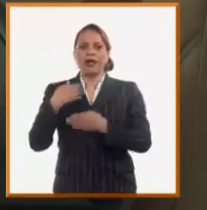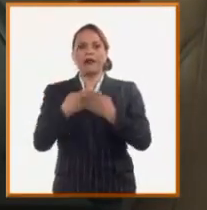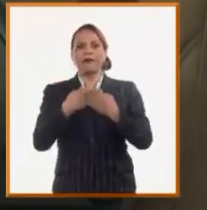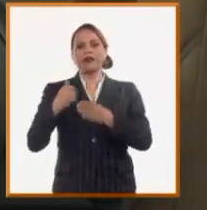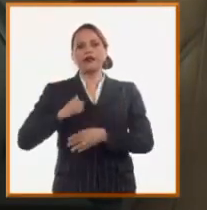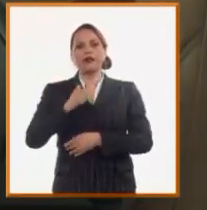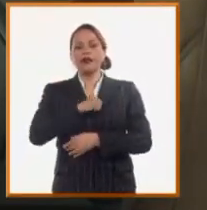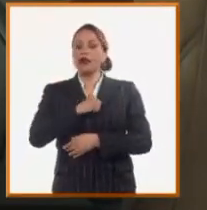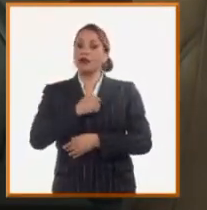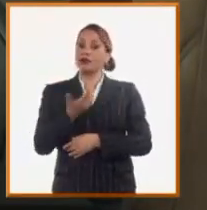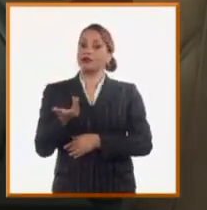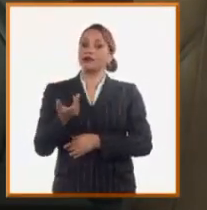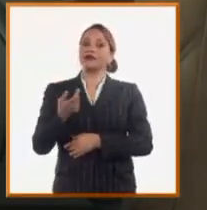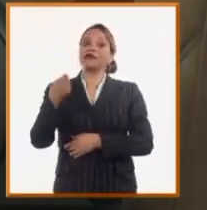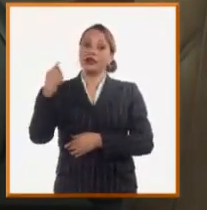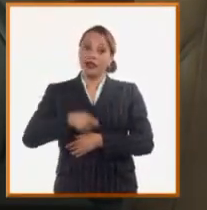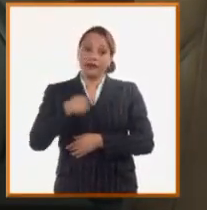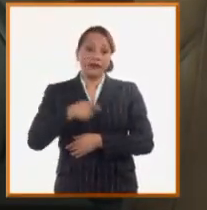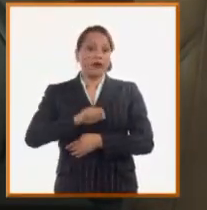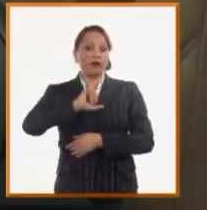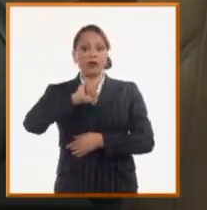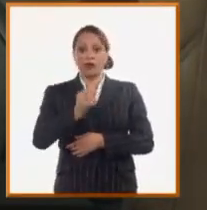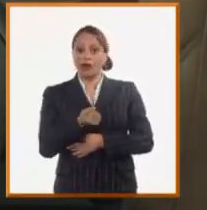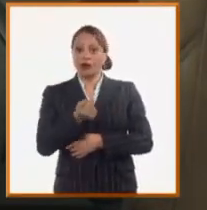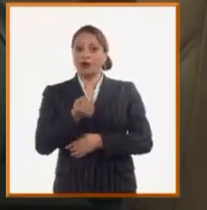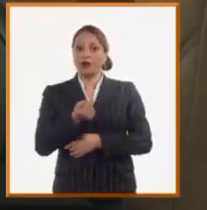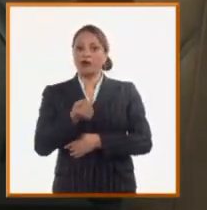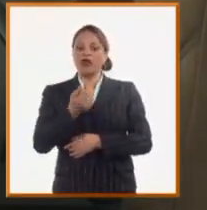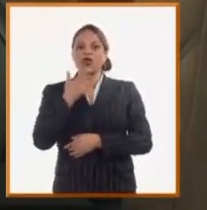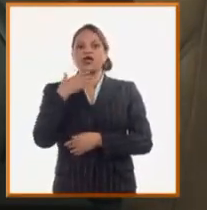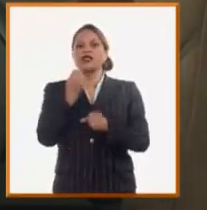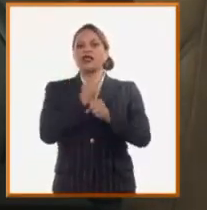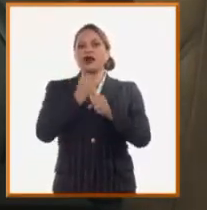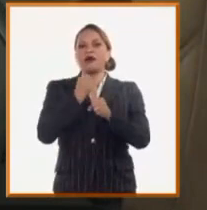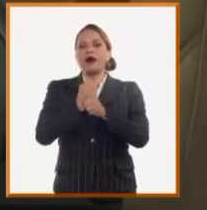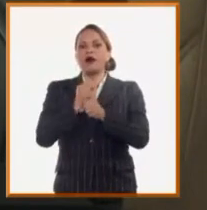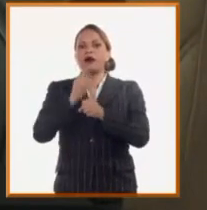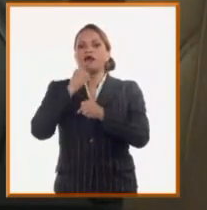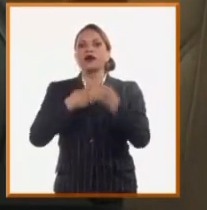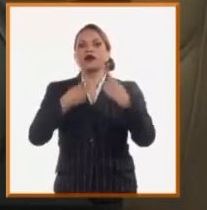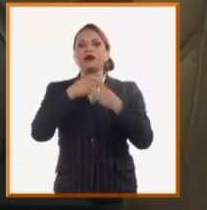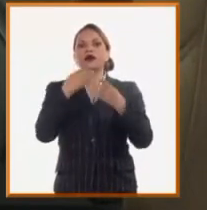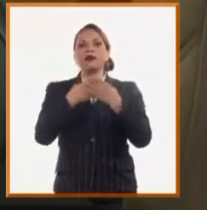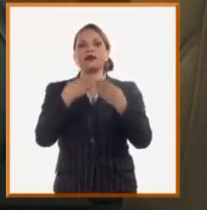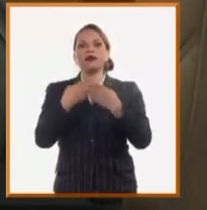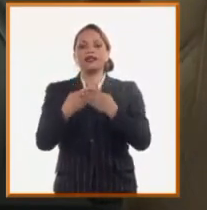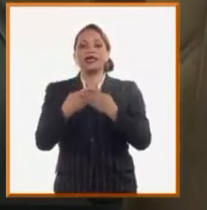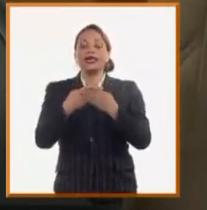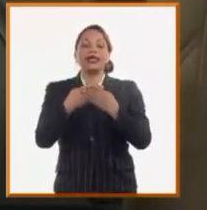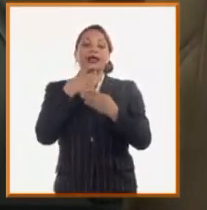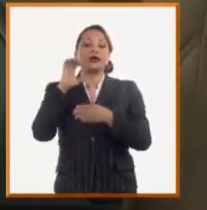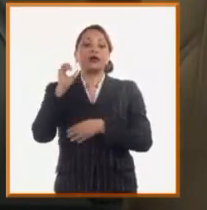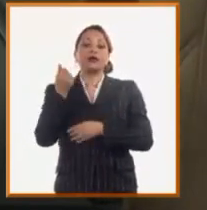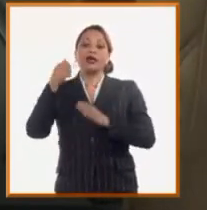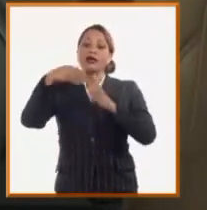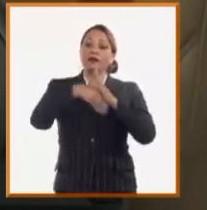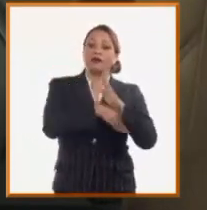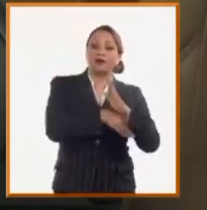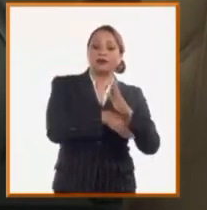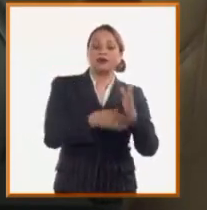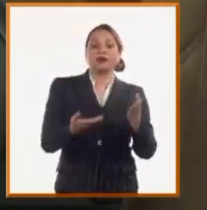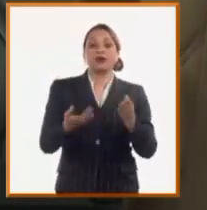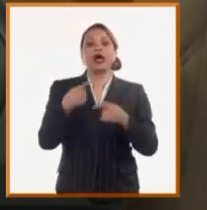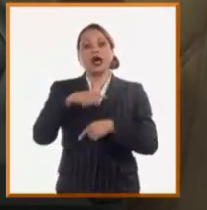Eso había que hacerlo. ¿Dónde se iban a emplear las miles de personas que hoy están en forma no estatales, cuando hoy la actividad económica estatal